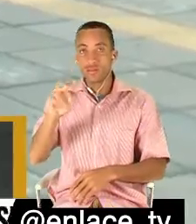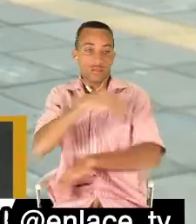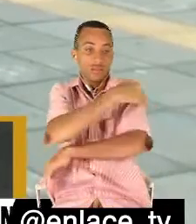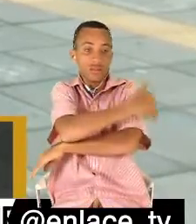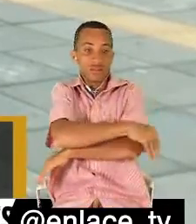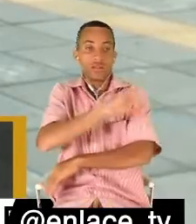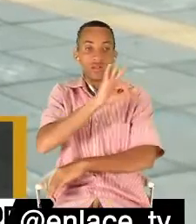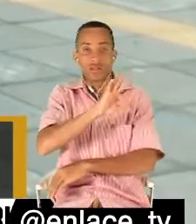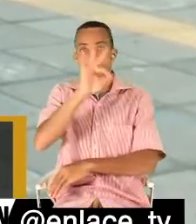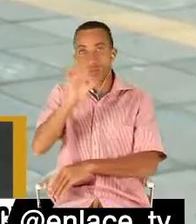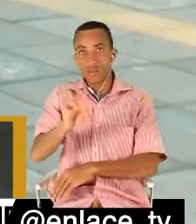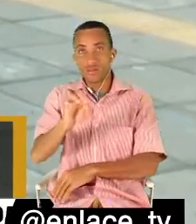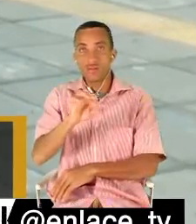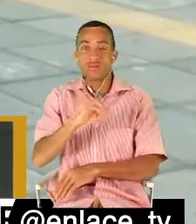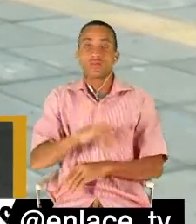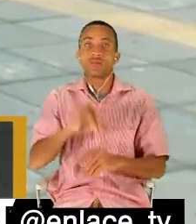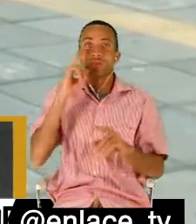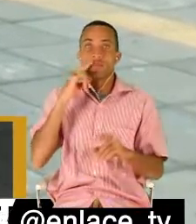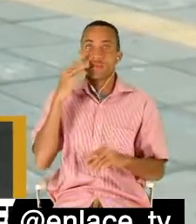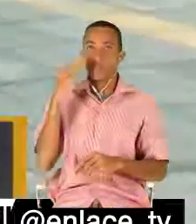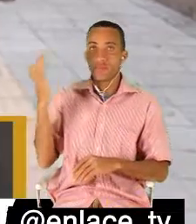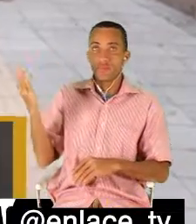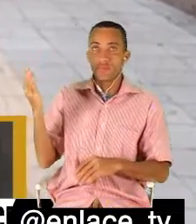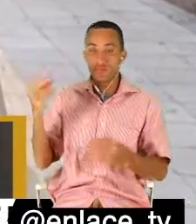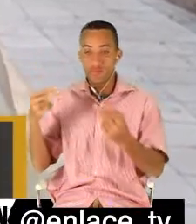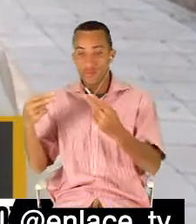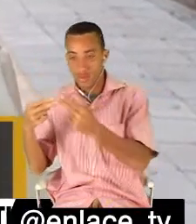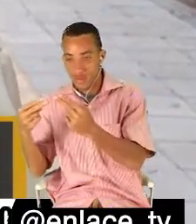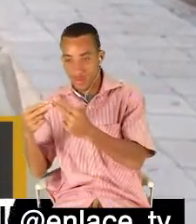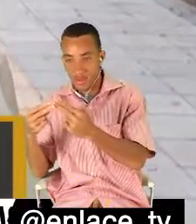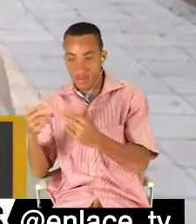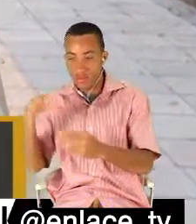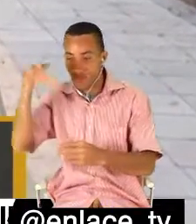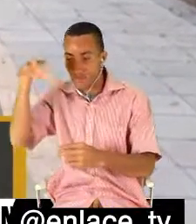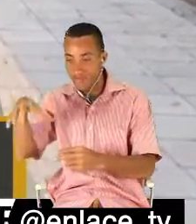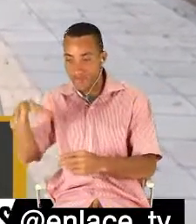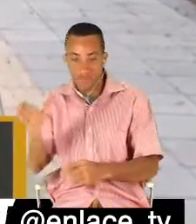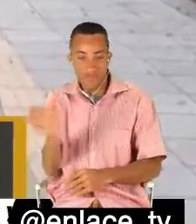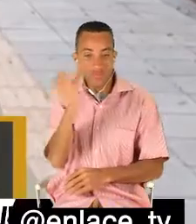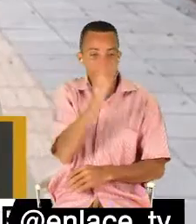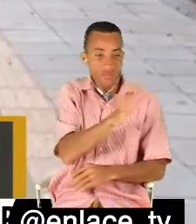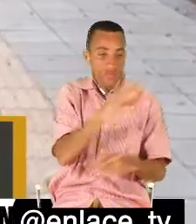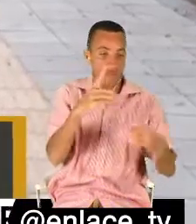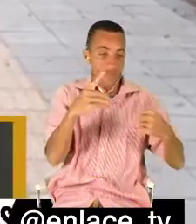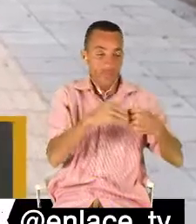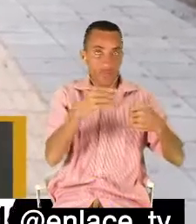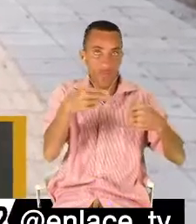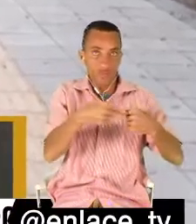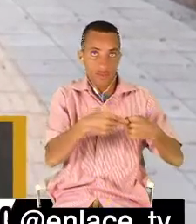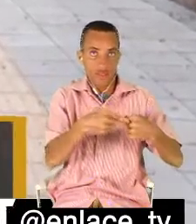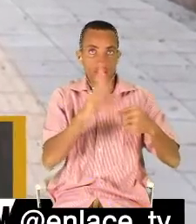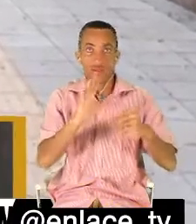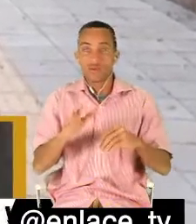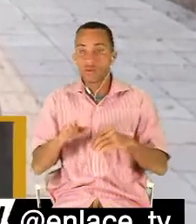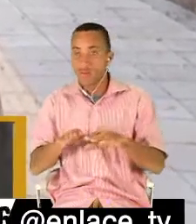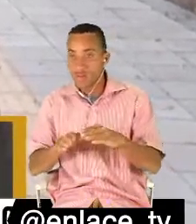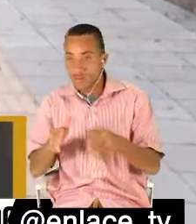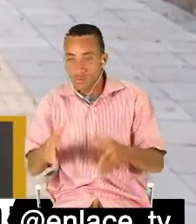entre el SENA y el Diego Hernández de Gallegos. Pues este sector ahora está quedando muy bonito, quedó muy organizada la vía,